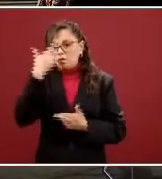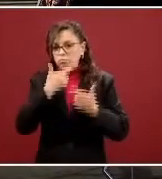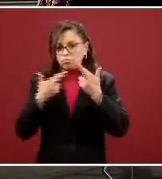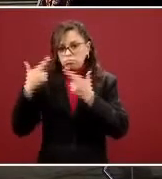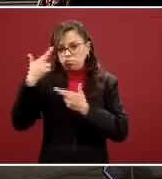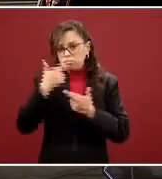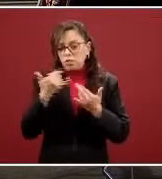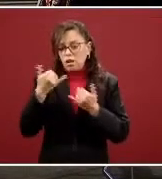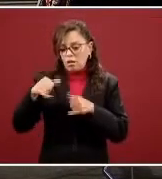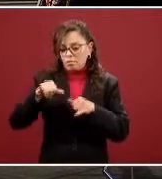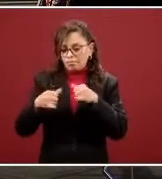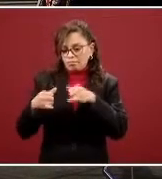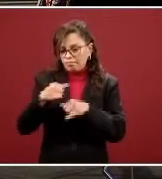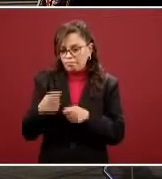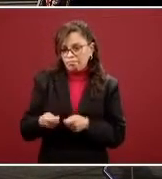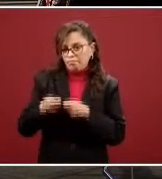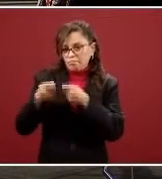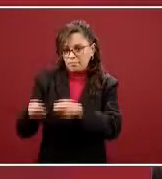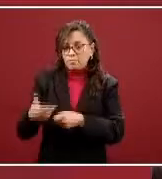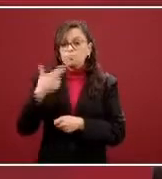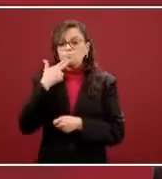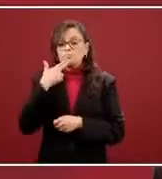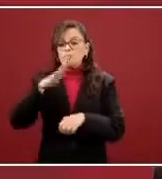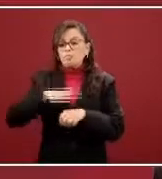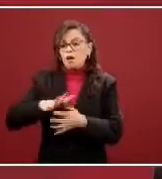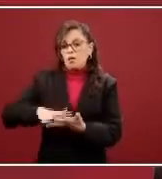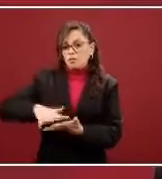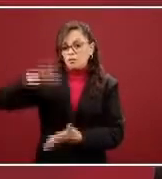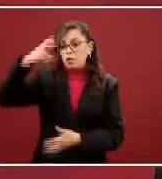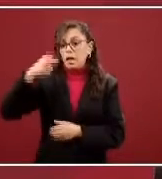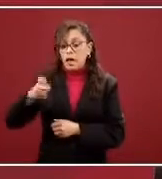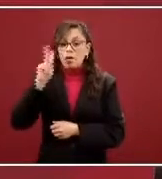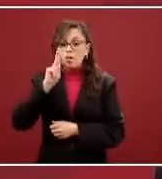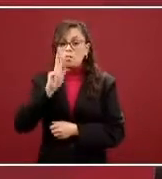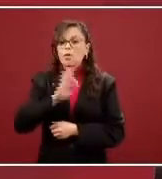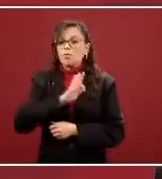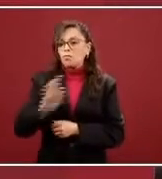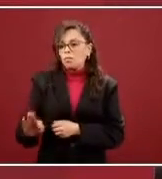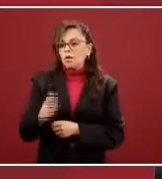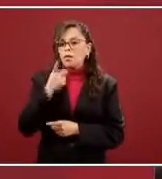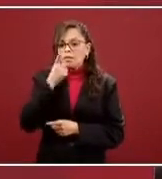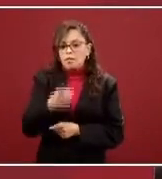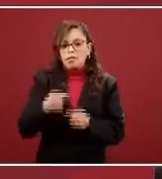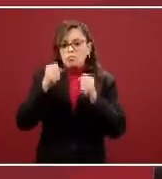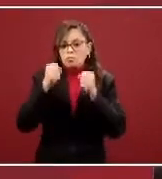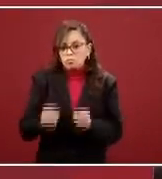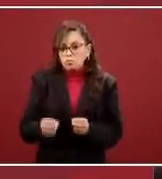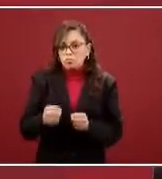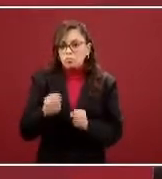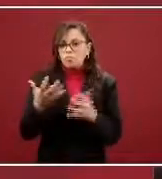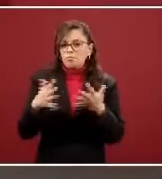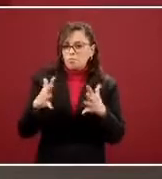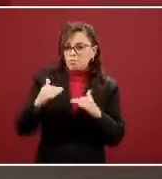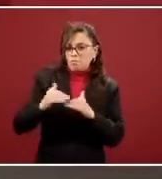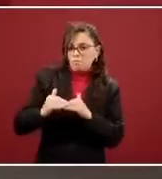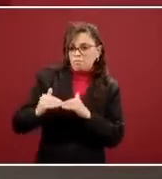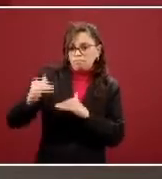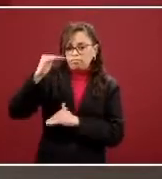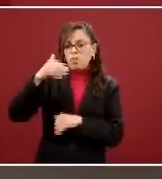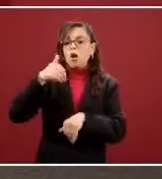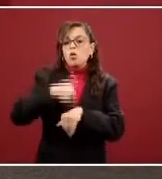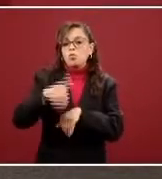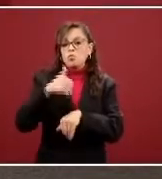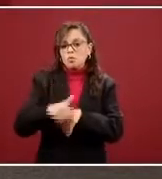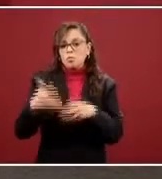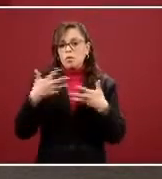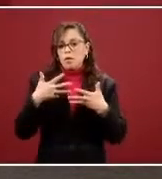la optimización mayor en donde estas pruebas nos pueden dar un máximo cercano al número de reacciones. Pero cuando por la necesidad